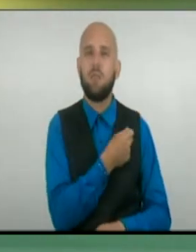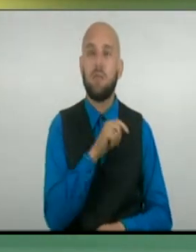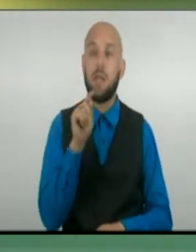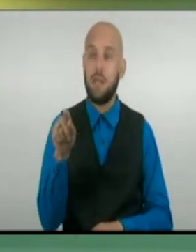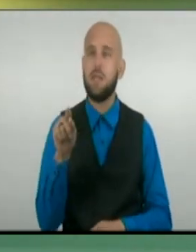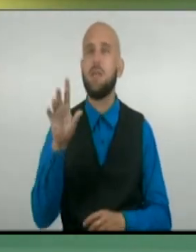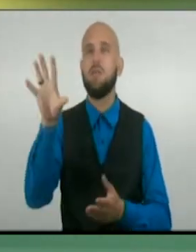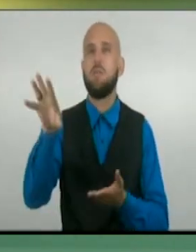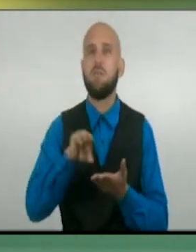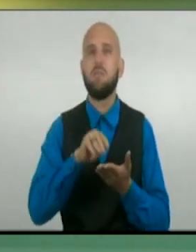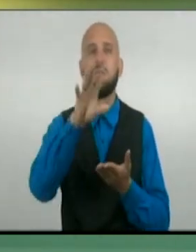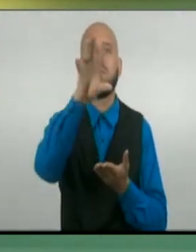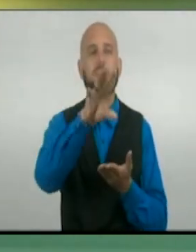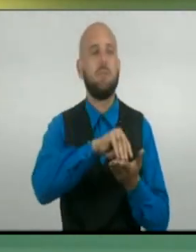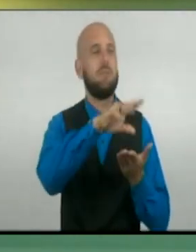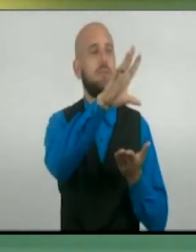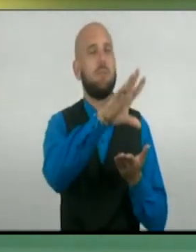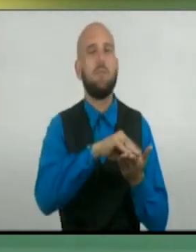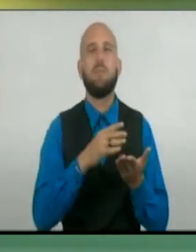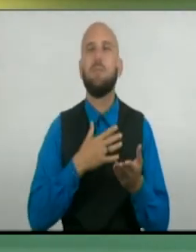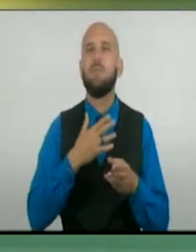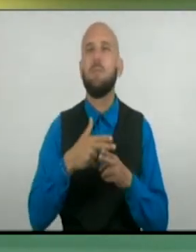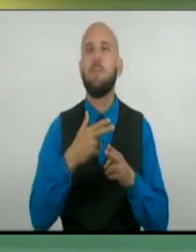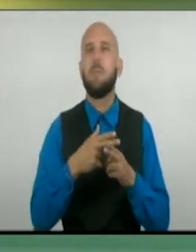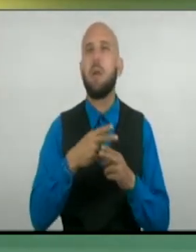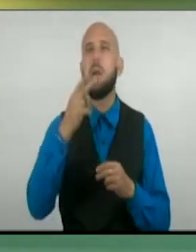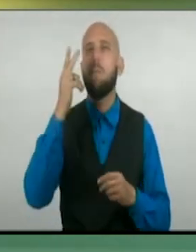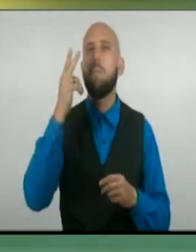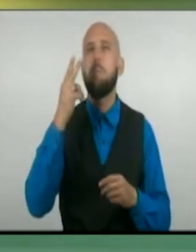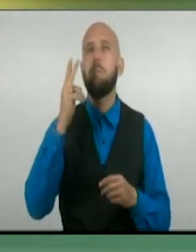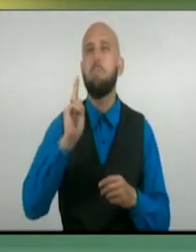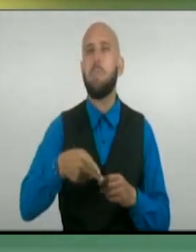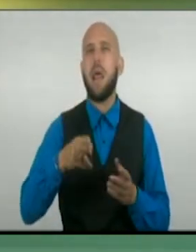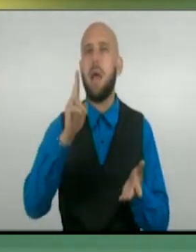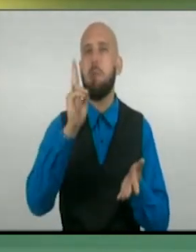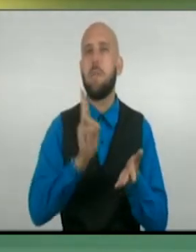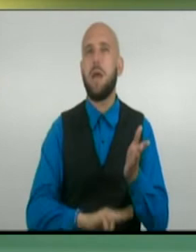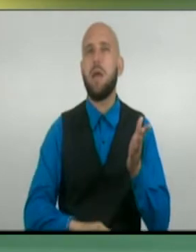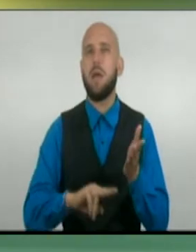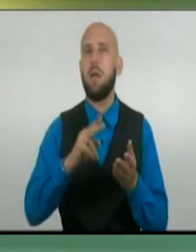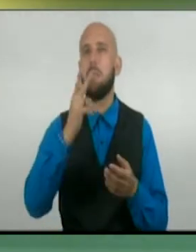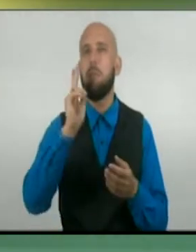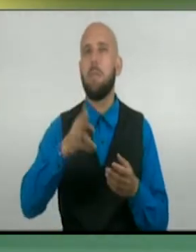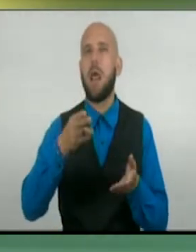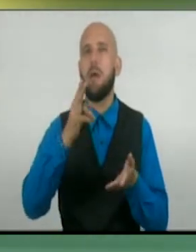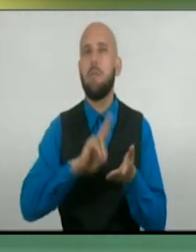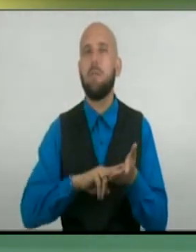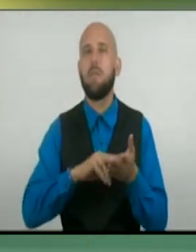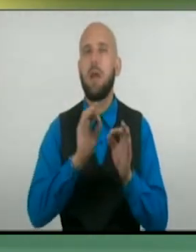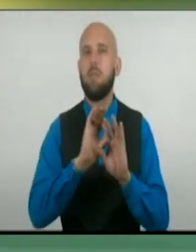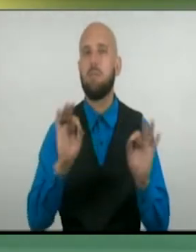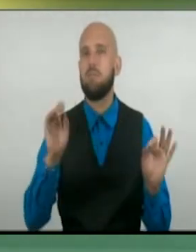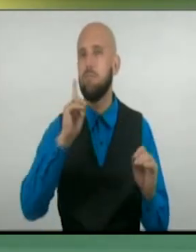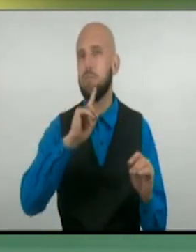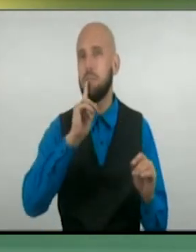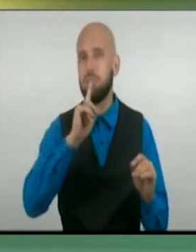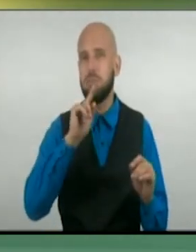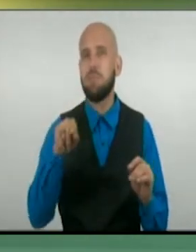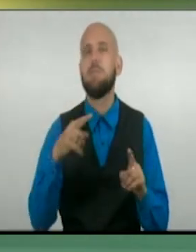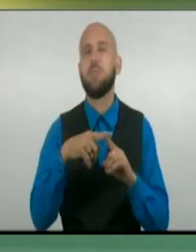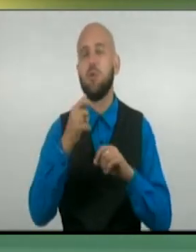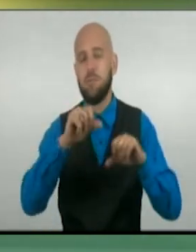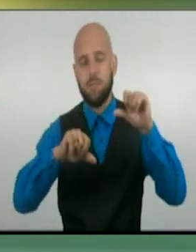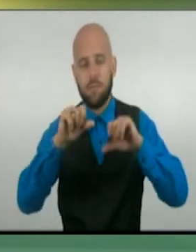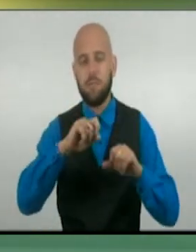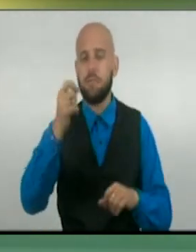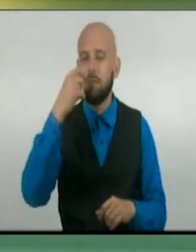por una donación voluntaria de sangre se obtiene plasma kobe y se sigue trabajando como plasma kobe igual para hacer medicamentos para ser vacuna hoy